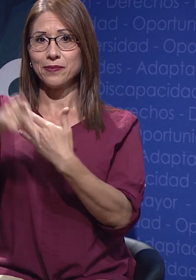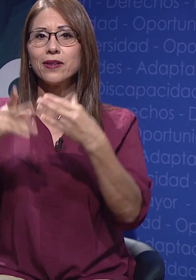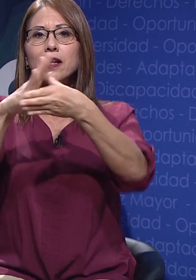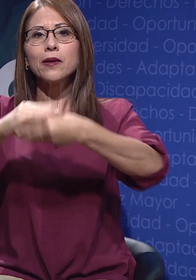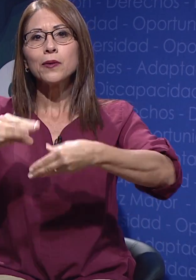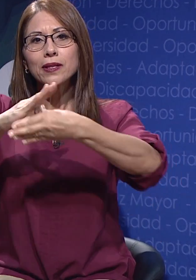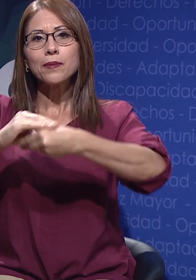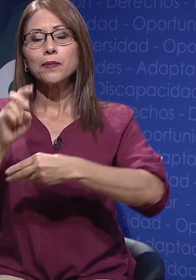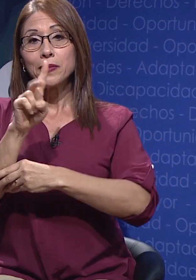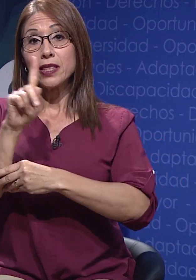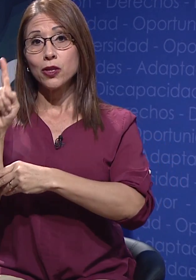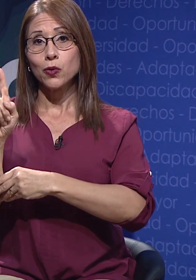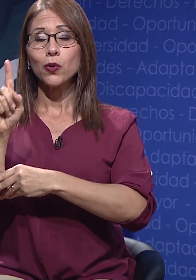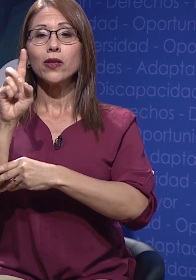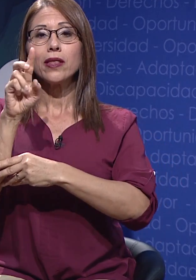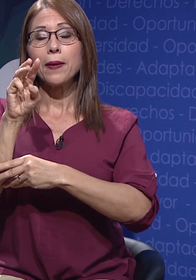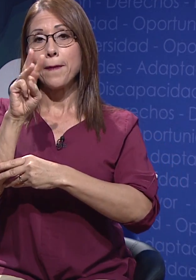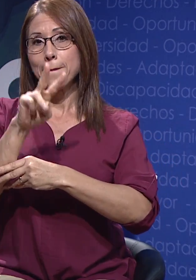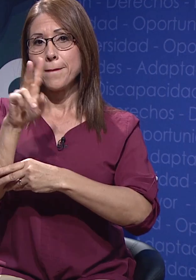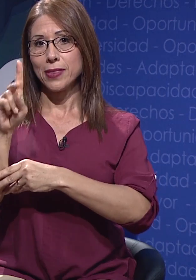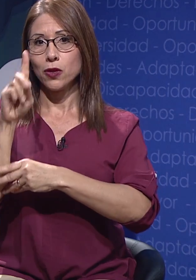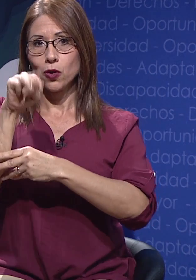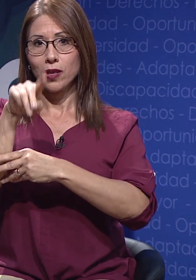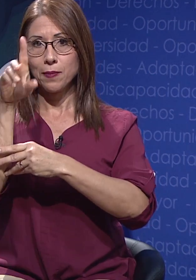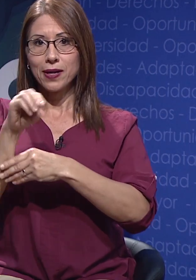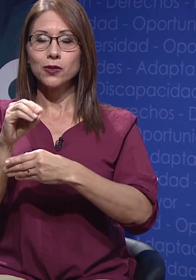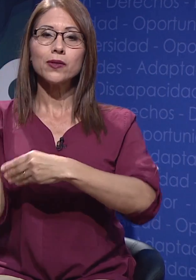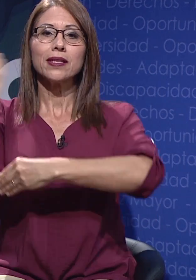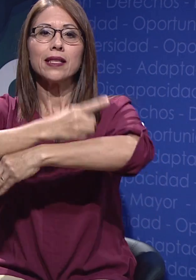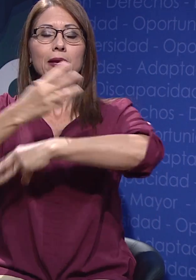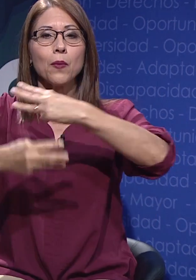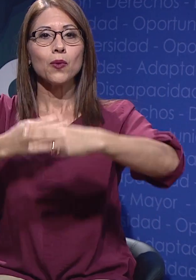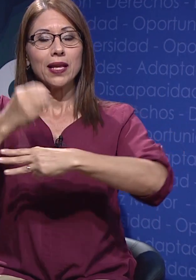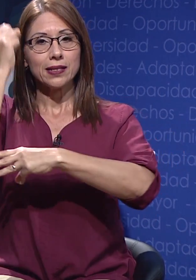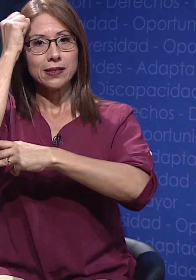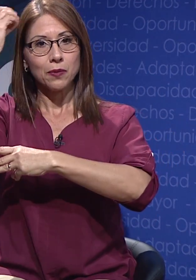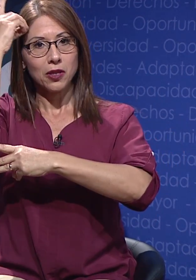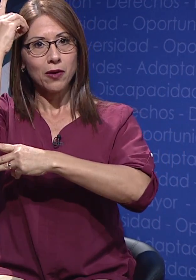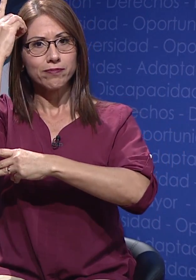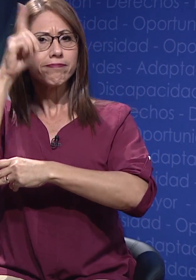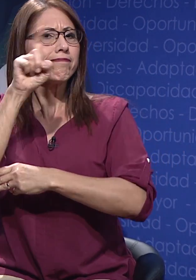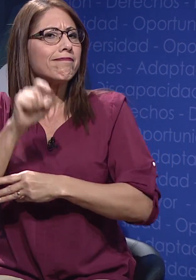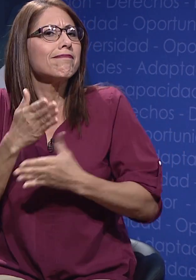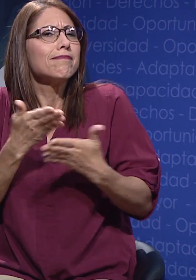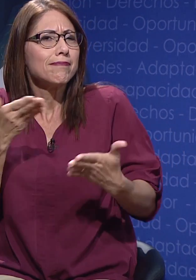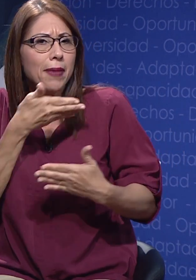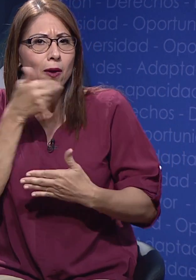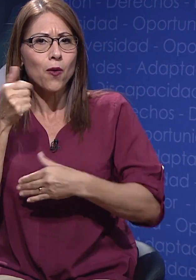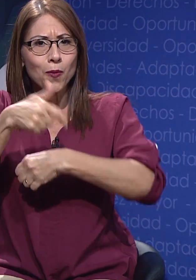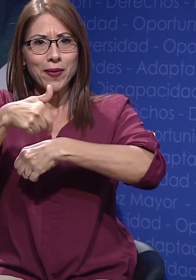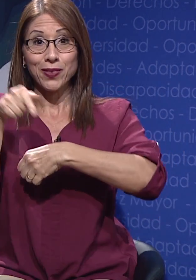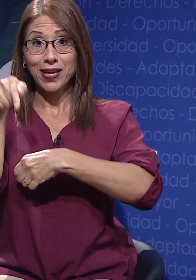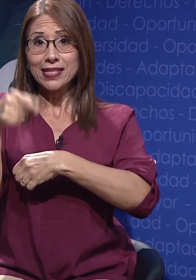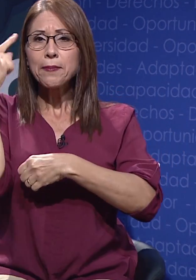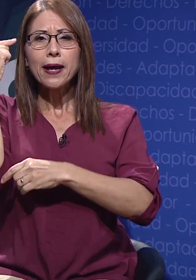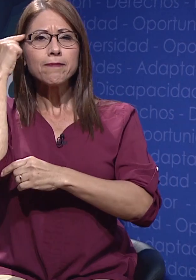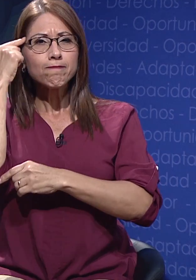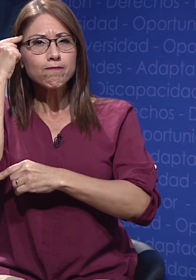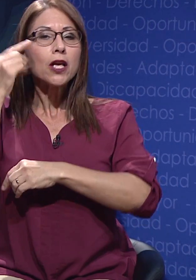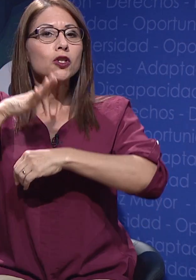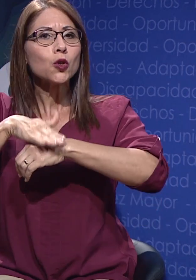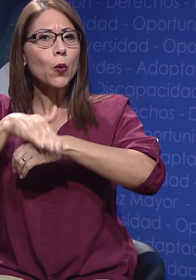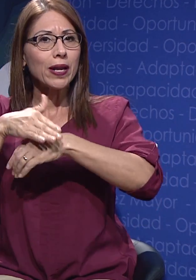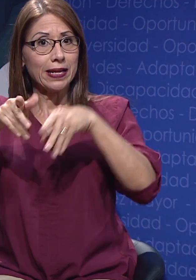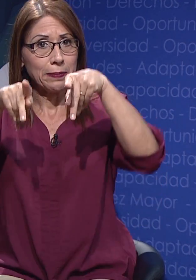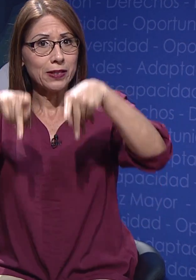le contamos que el 21 de marzo es el Día Mundial del Síndrome de Down. ¿Qué mejor momento que este para hacer conciencia sobre los